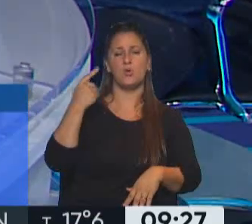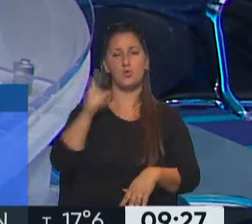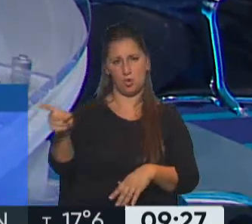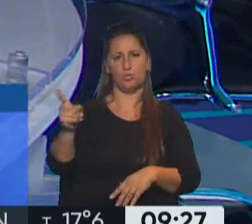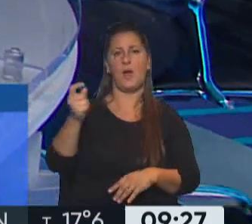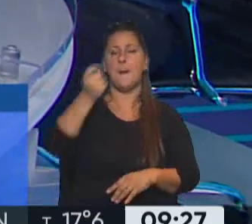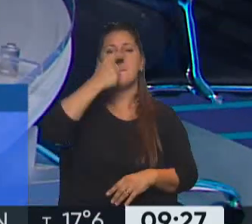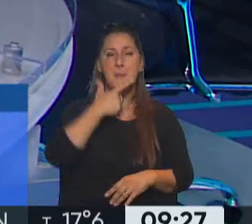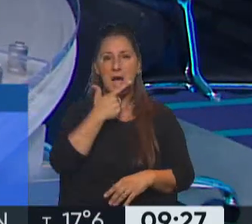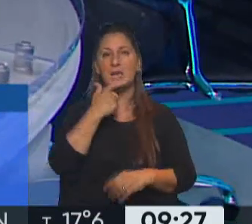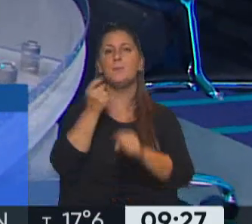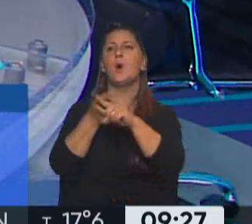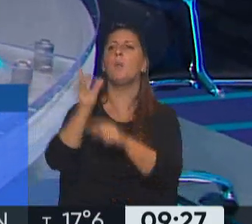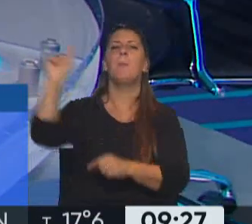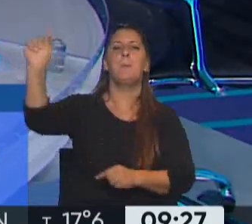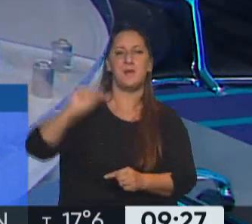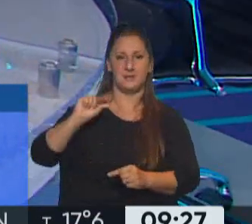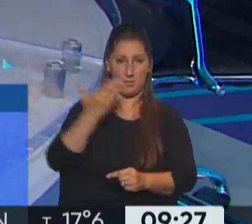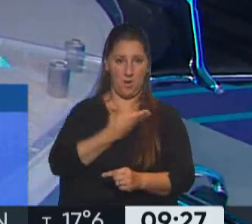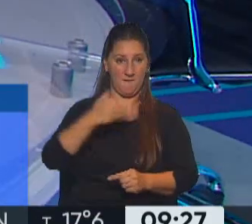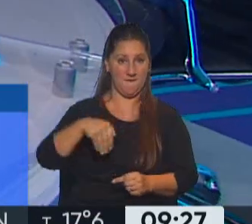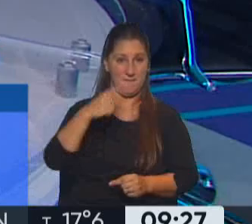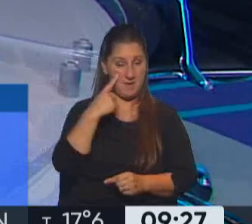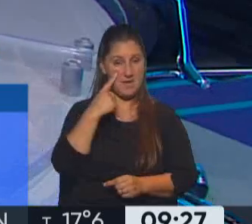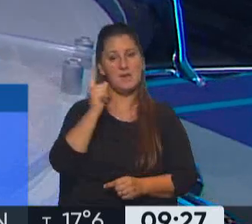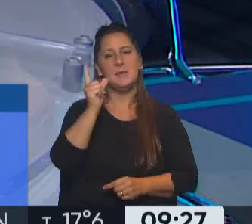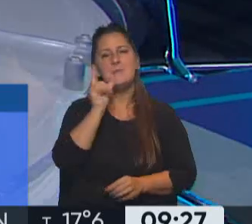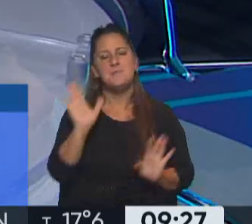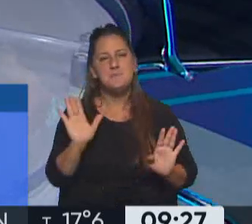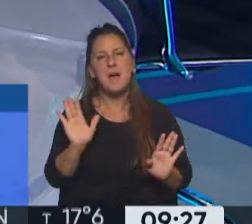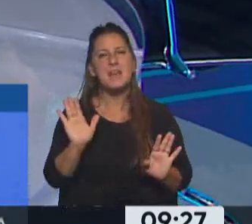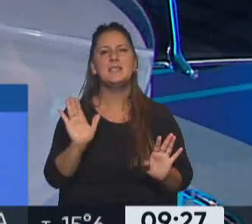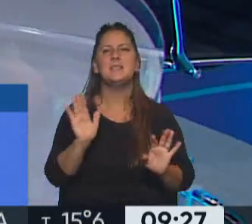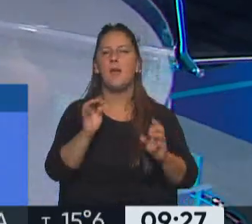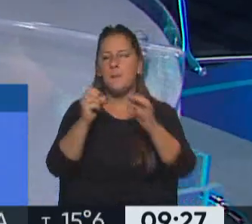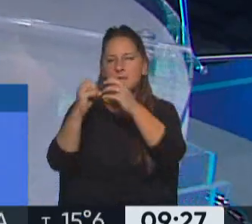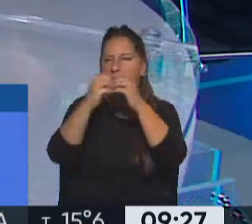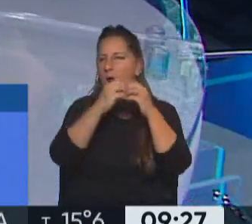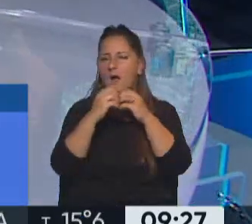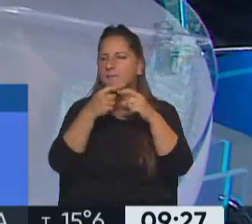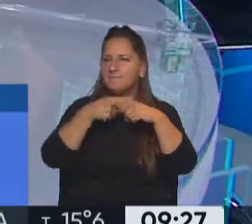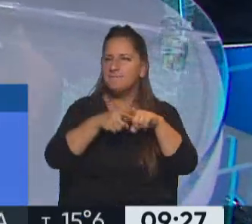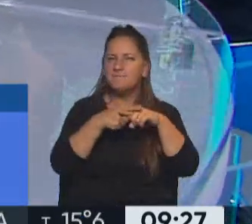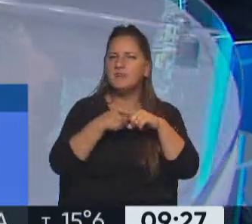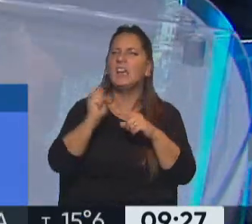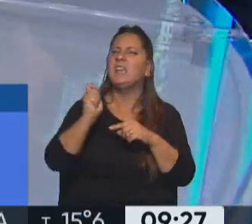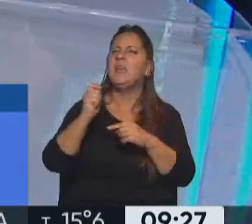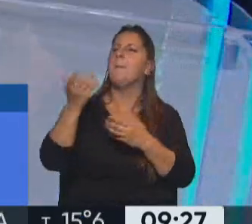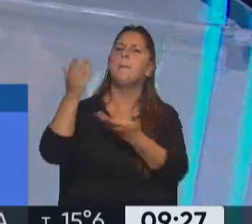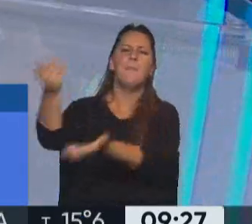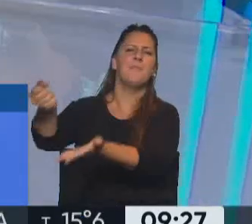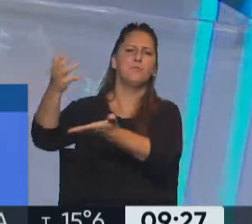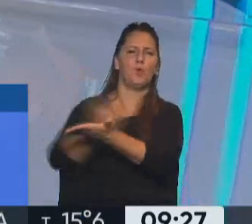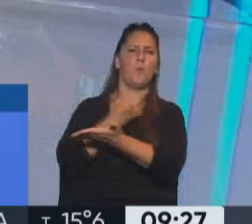quienes tomaron el préstamo con el FMI, me parece que va a ser clave discutir quién es endeudado de forma responsable al